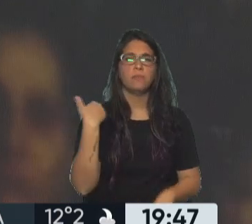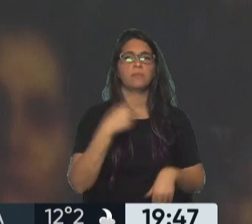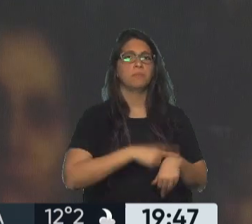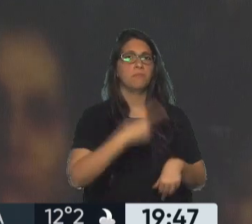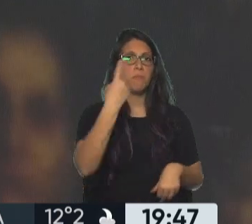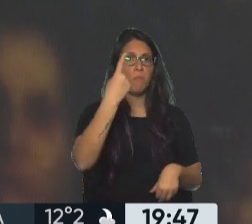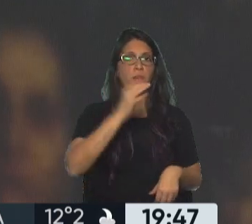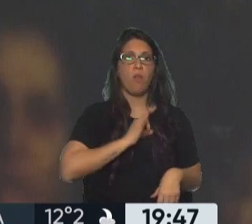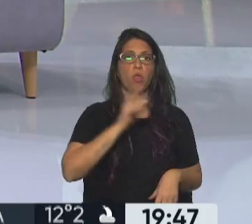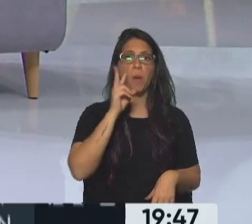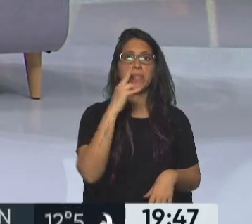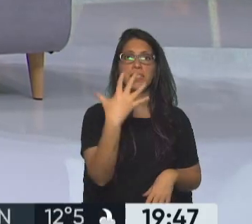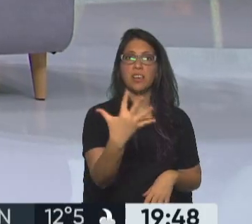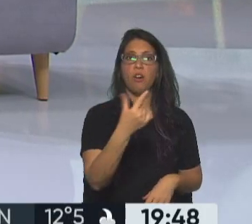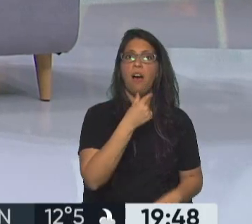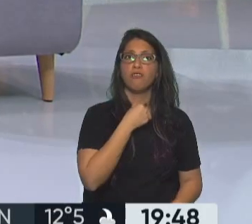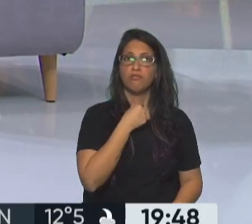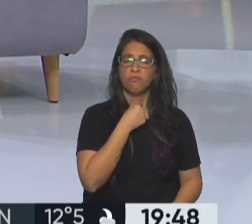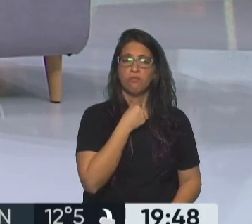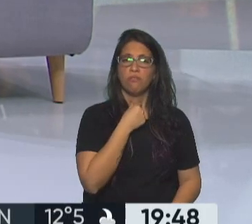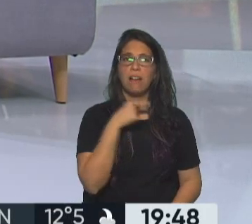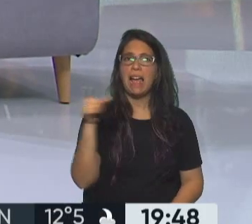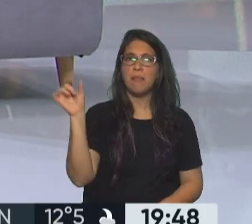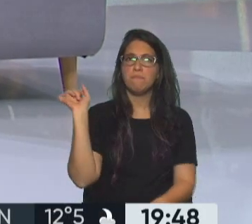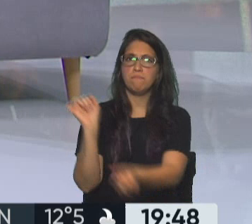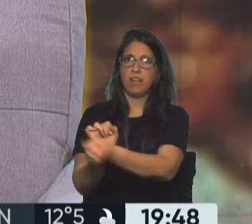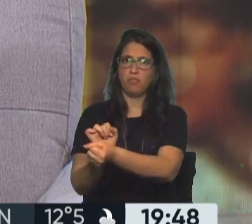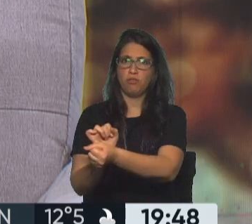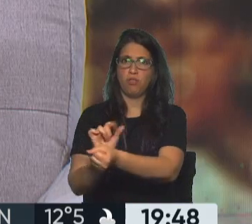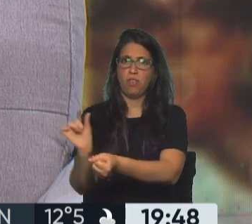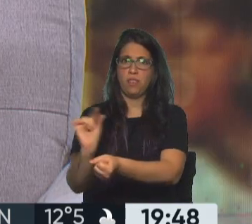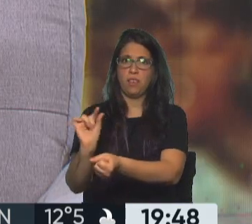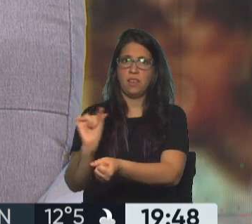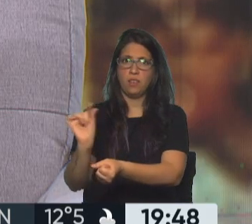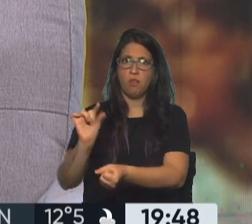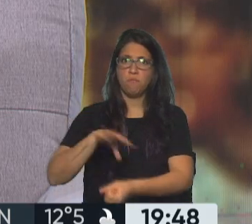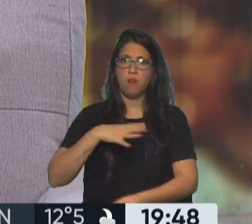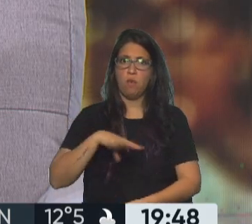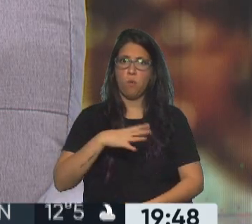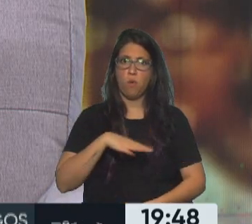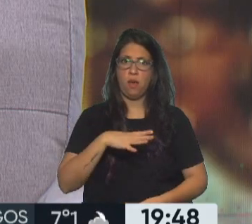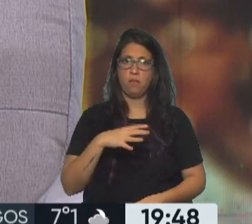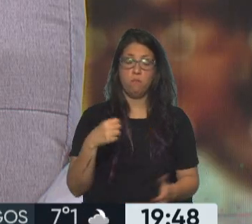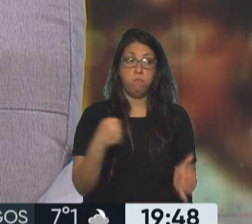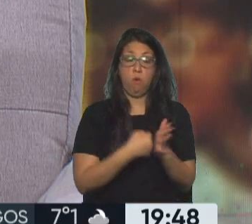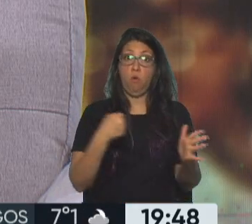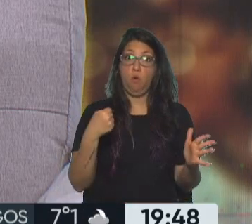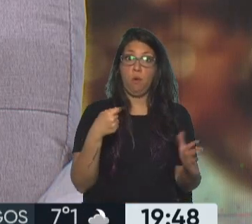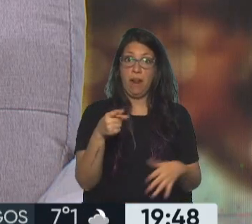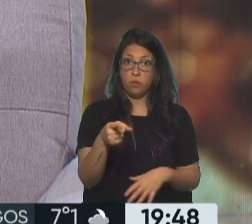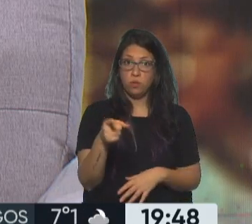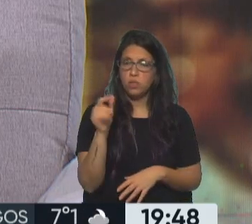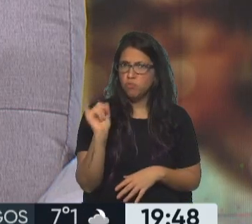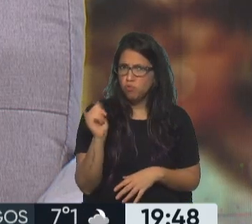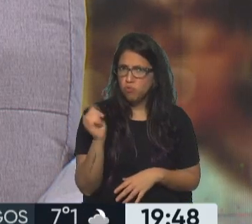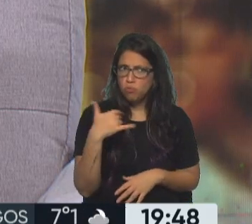el 2005, en agosto del 2005, que es cuando él queda preso, queda detenido con prisión preventiva. De pronto es un gran impacto para vos. Altísimo,